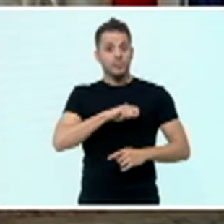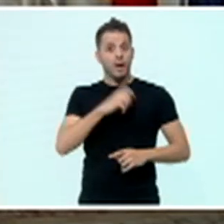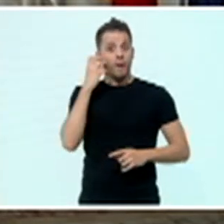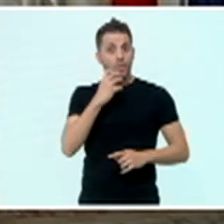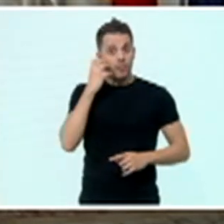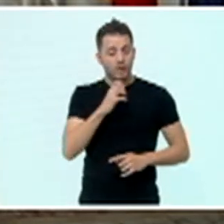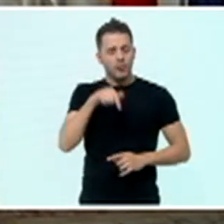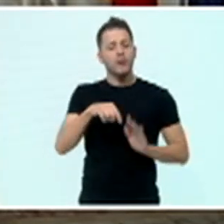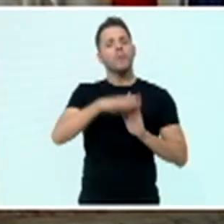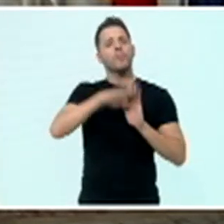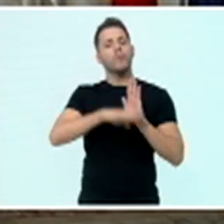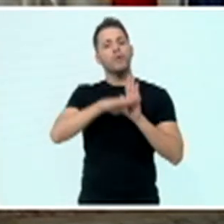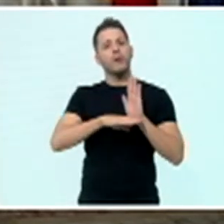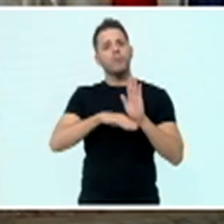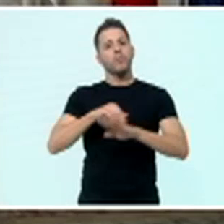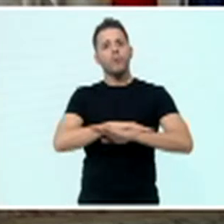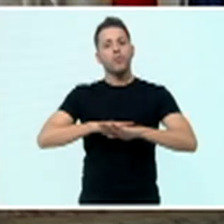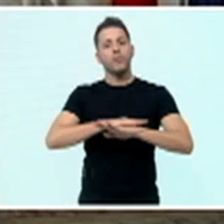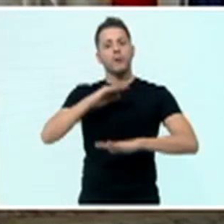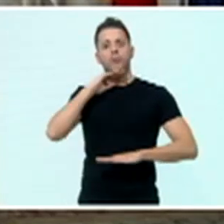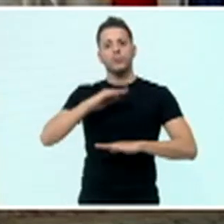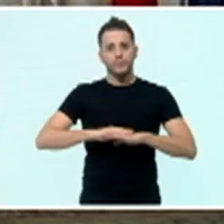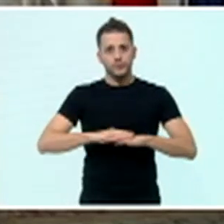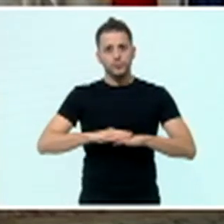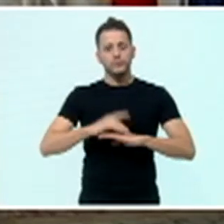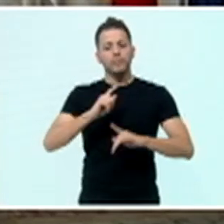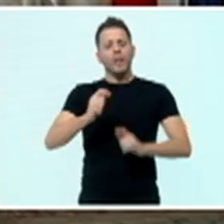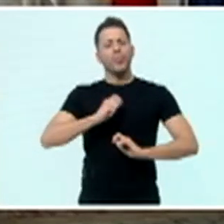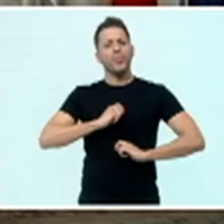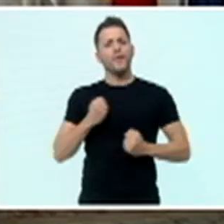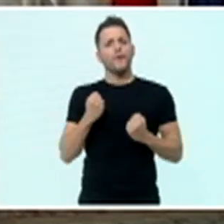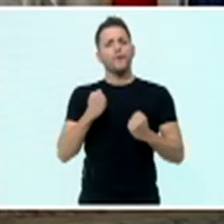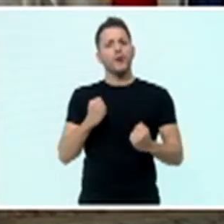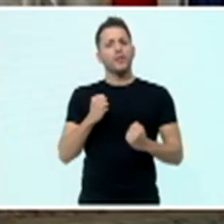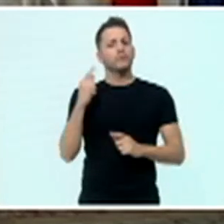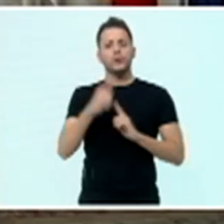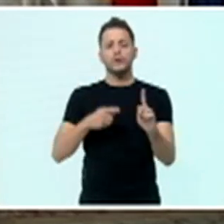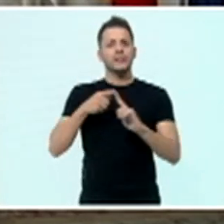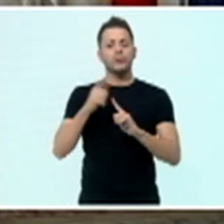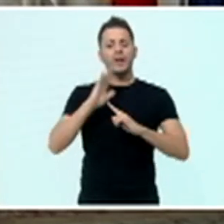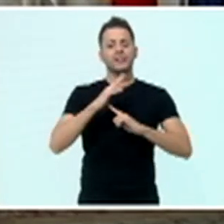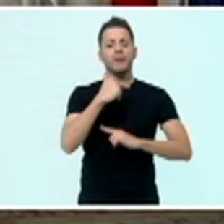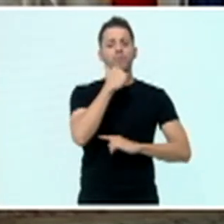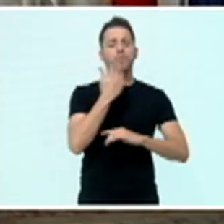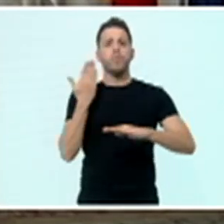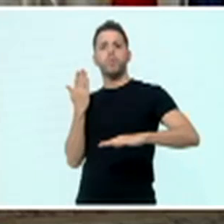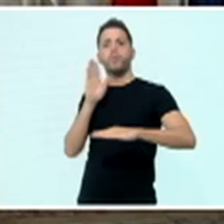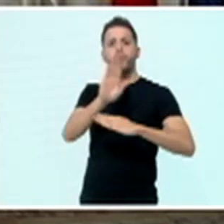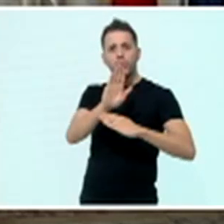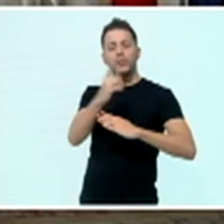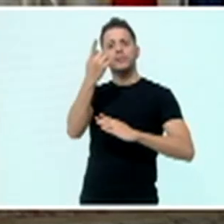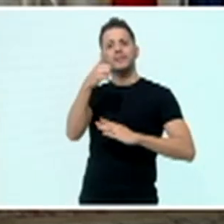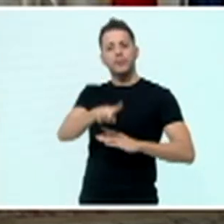gobierno. Pero me otorga sobre todo mucha fuerza para poder levantar la voz en nombre de Castilla-La Mancha en el contexto